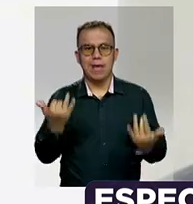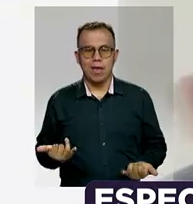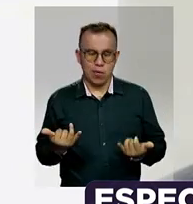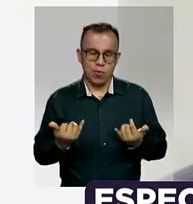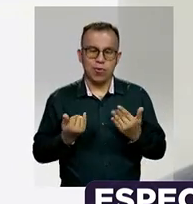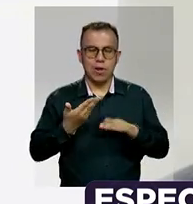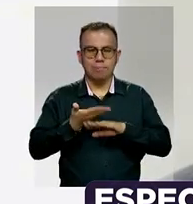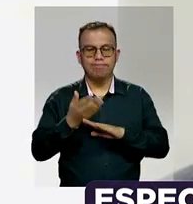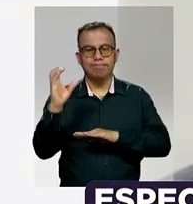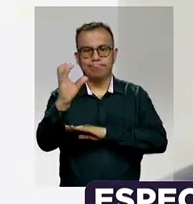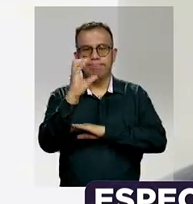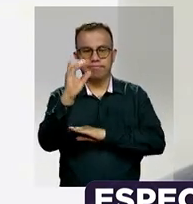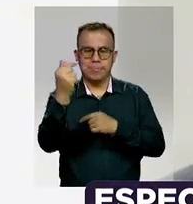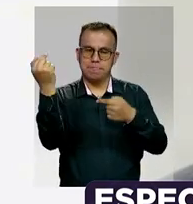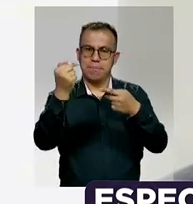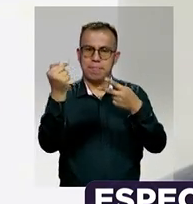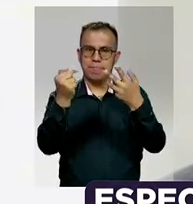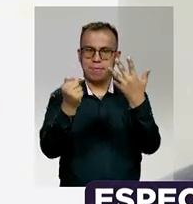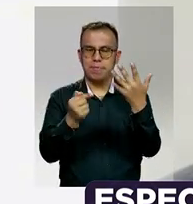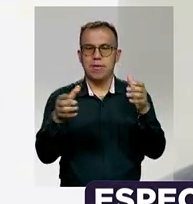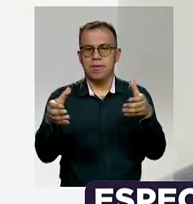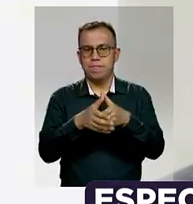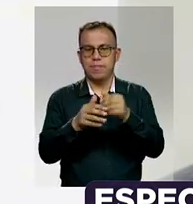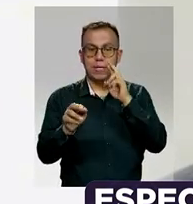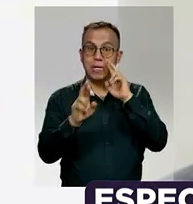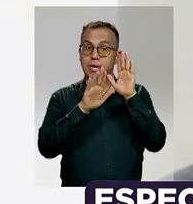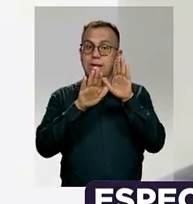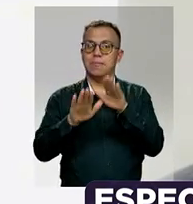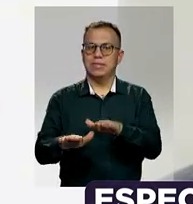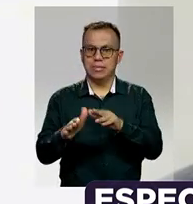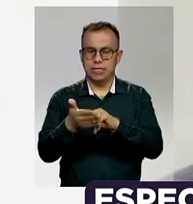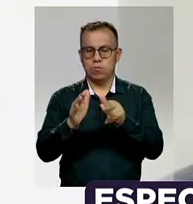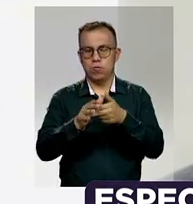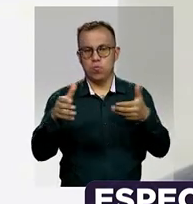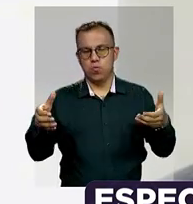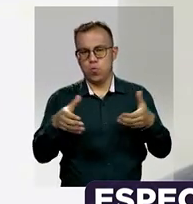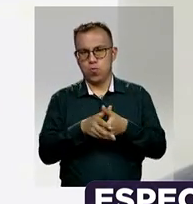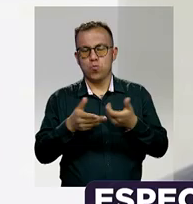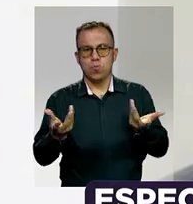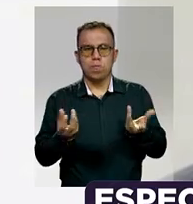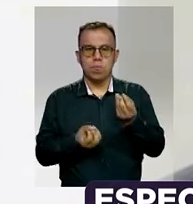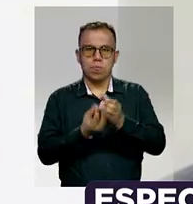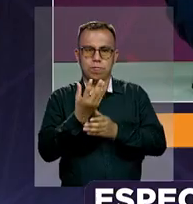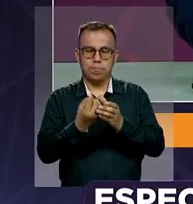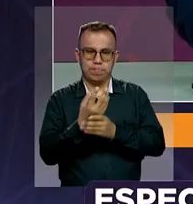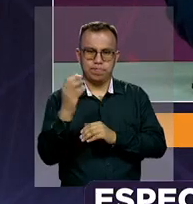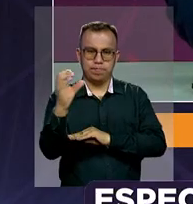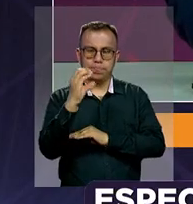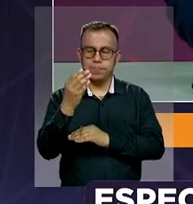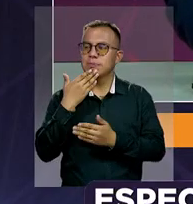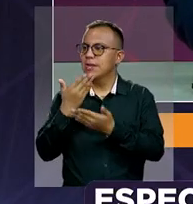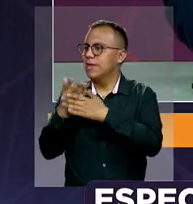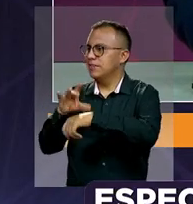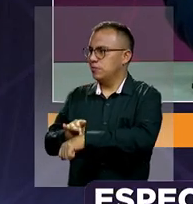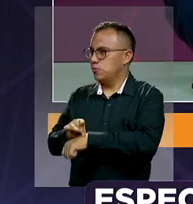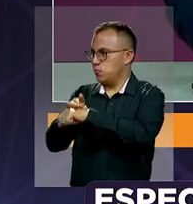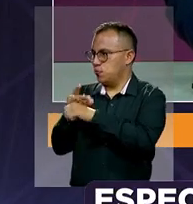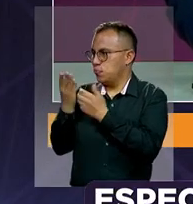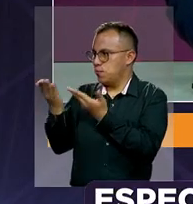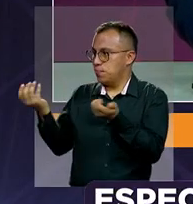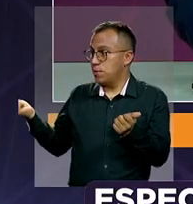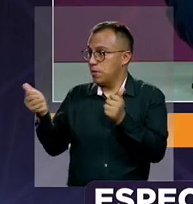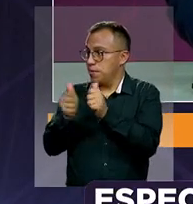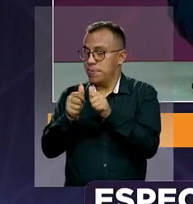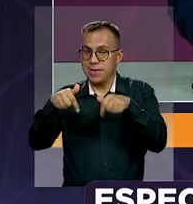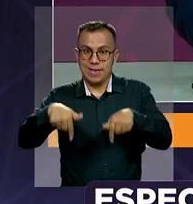país por varios representantes y jugadores del sector productivo colombiano. Bueno, doctor Pinzón, muchísimas gracias por